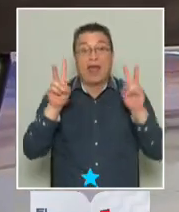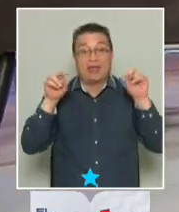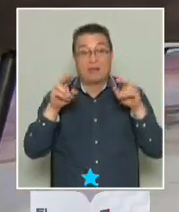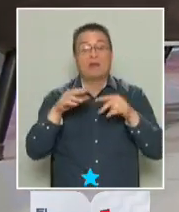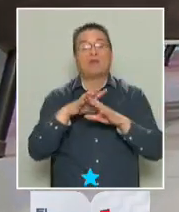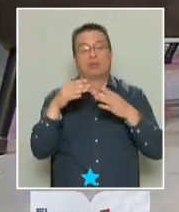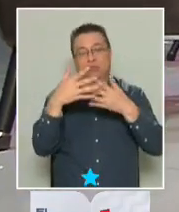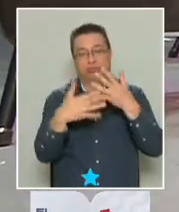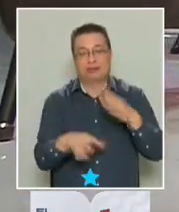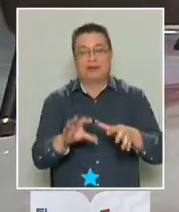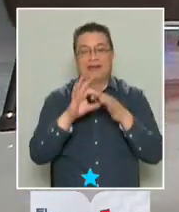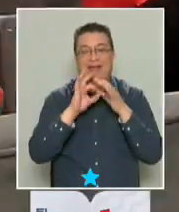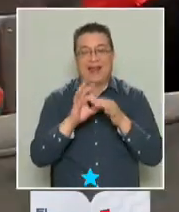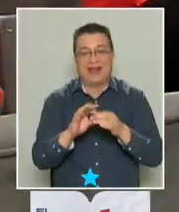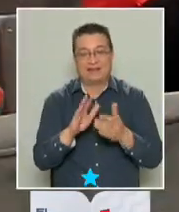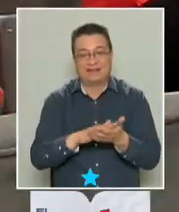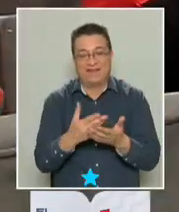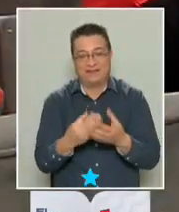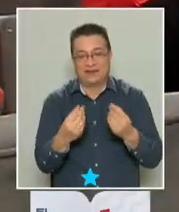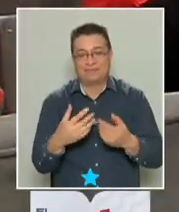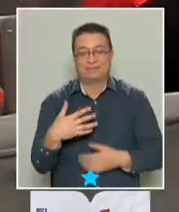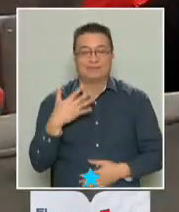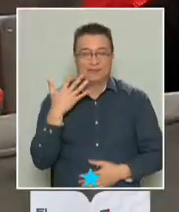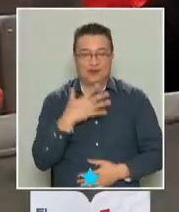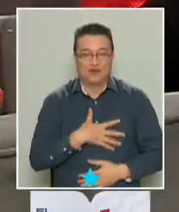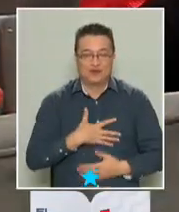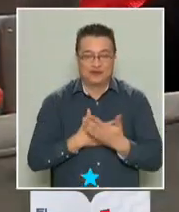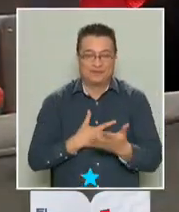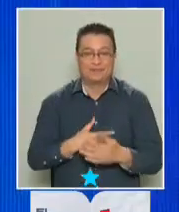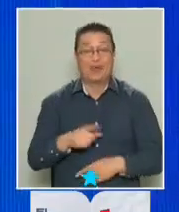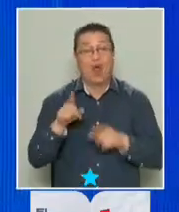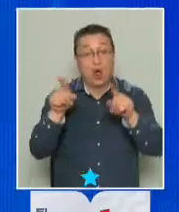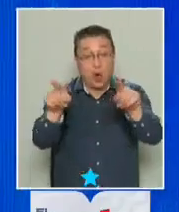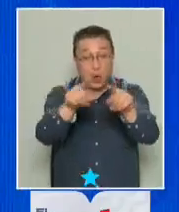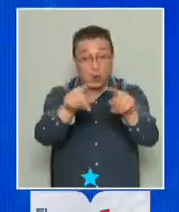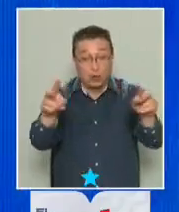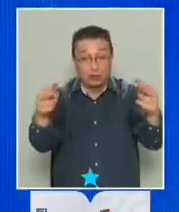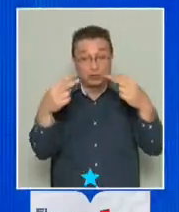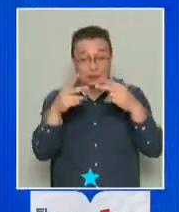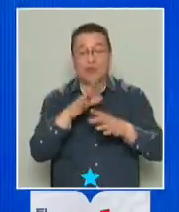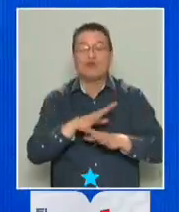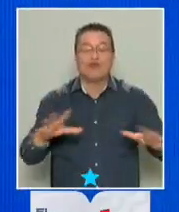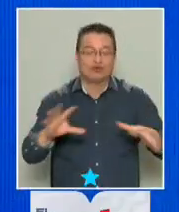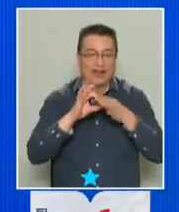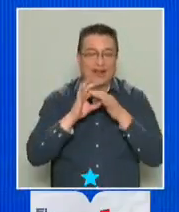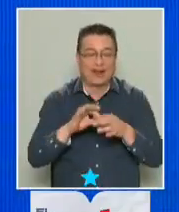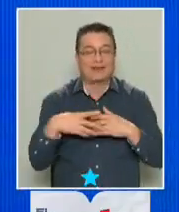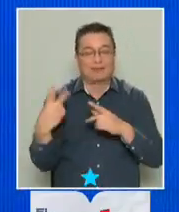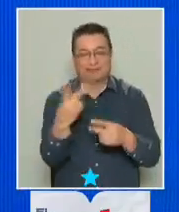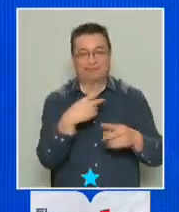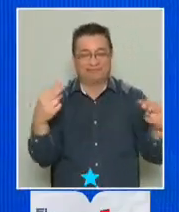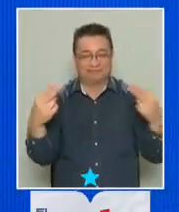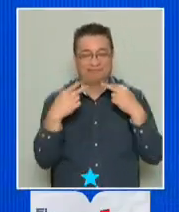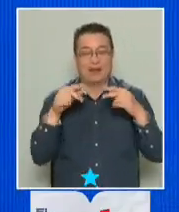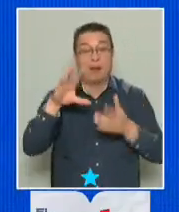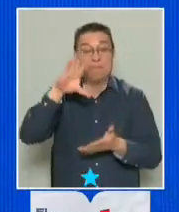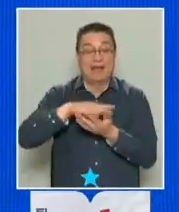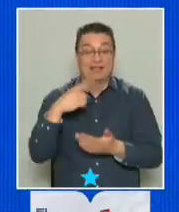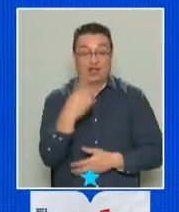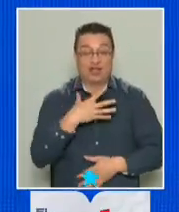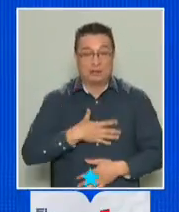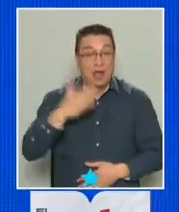estamos tratando el programa gracias gracias un placer que usted ya ustedes como siempre muchísimas gracias por acompañarnos en el país que queremos y